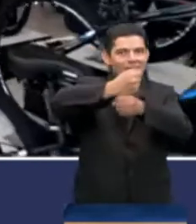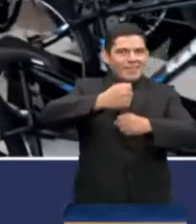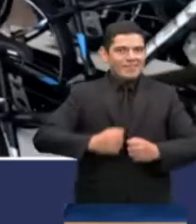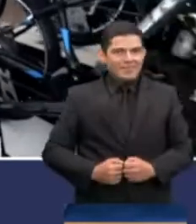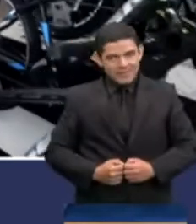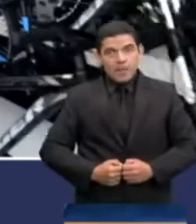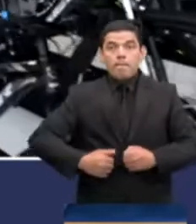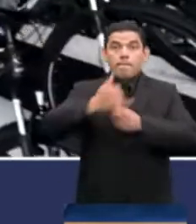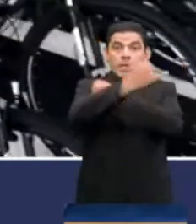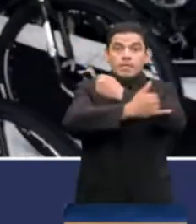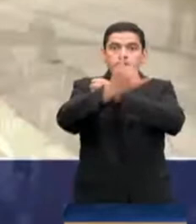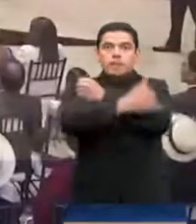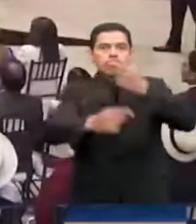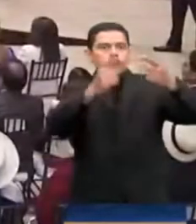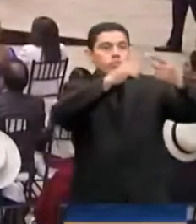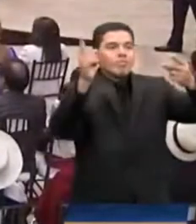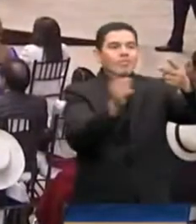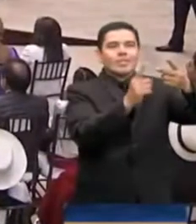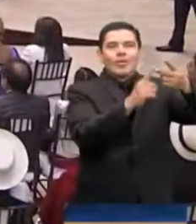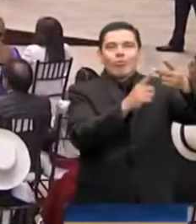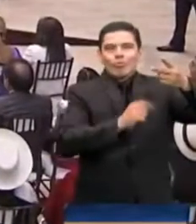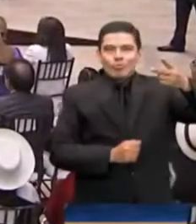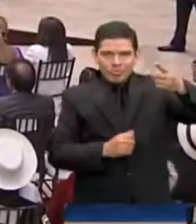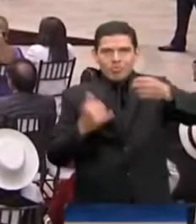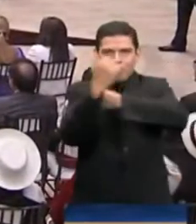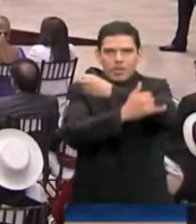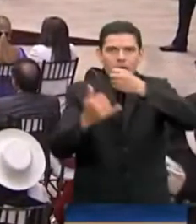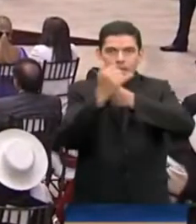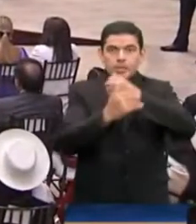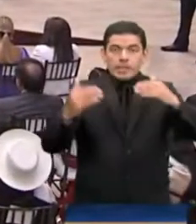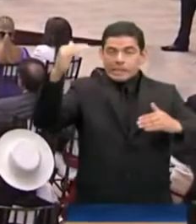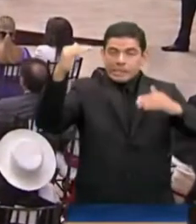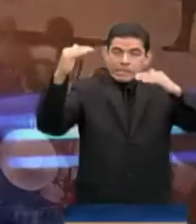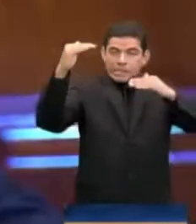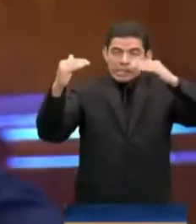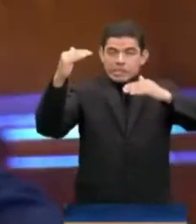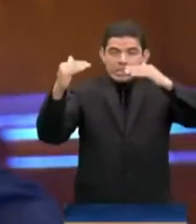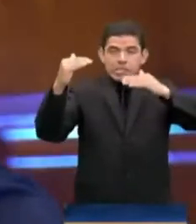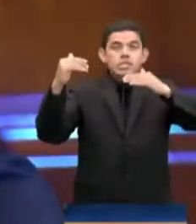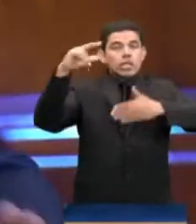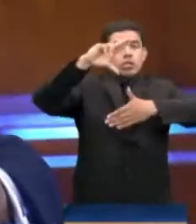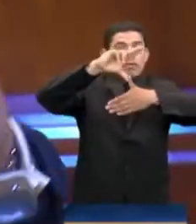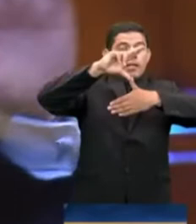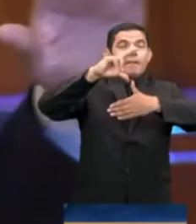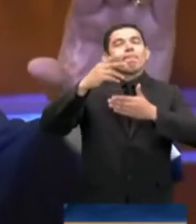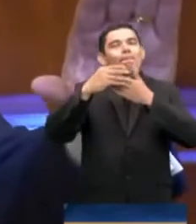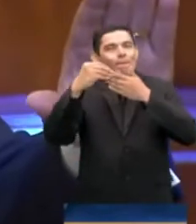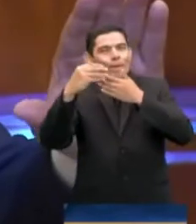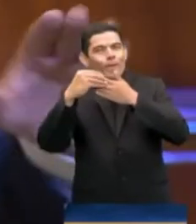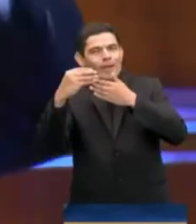segundo país con la inflación más baja en América Latina. La